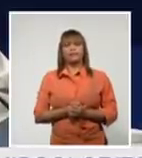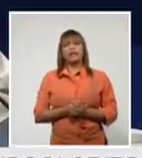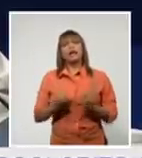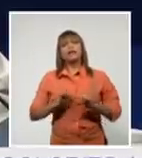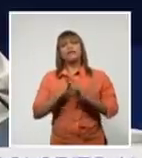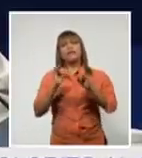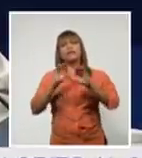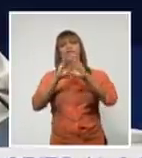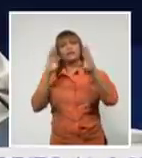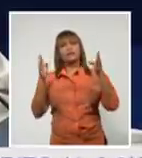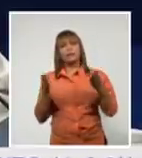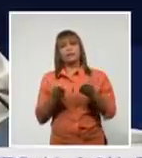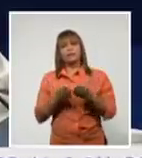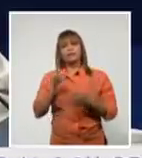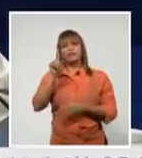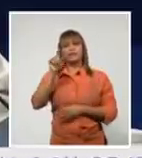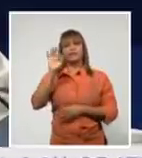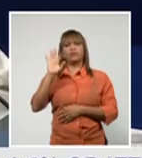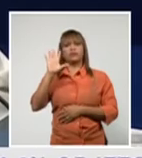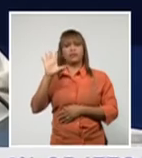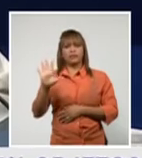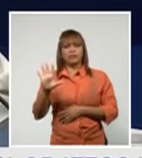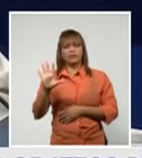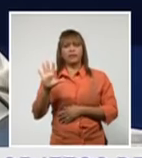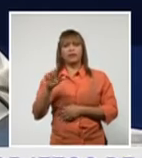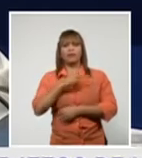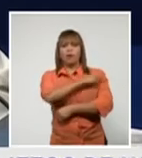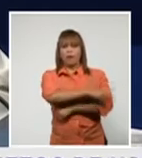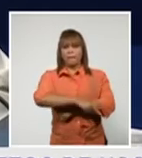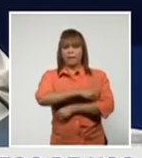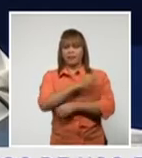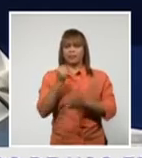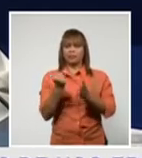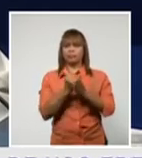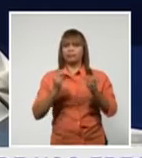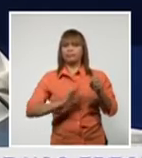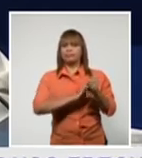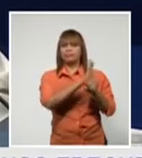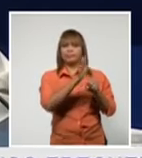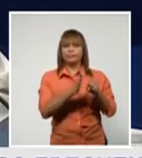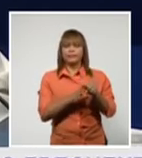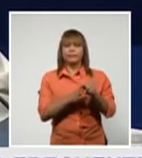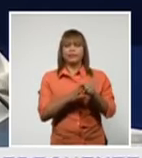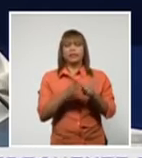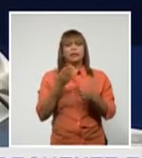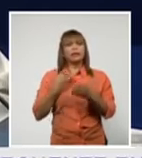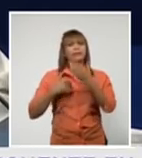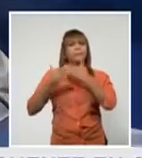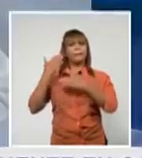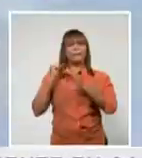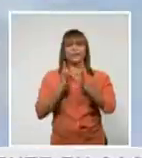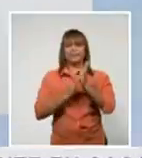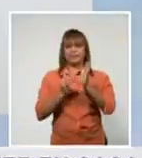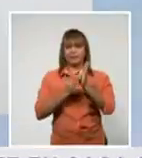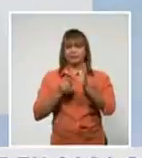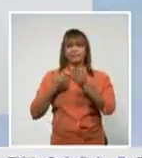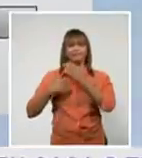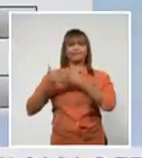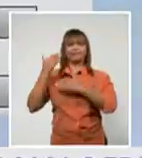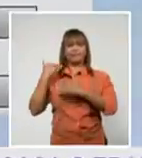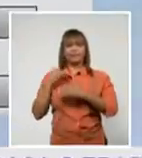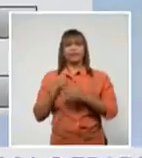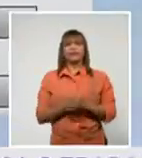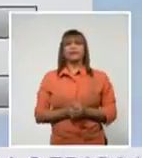con los 185 países que confirman casos de la COVID desde hace varios meses, ya la